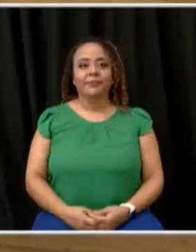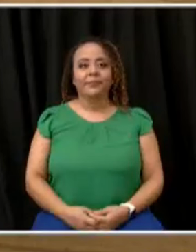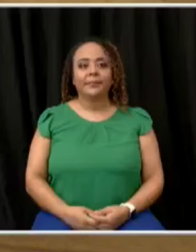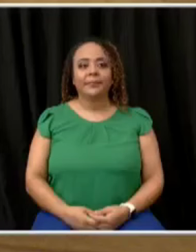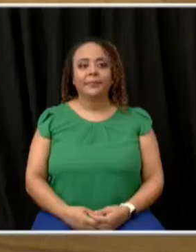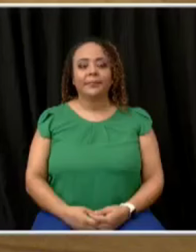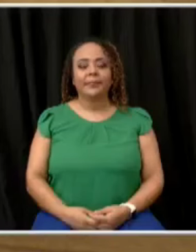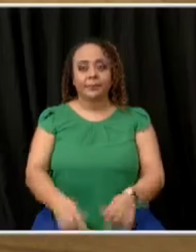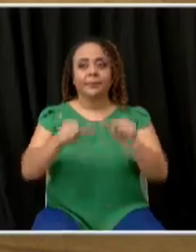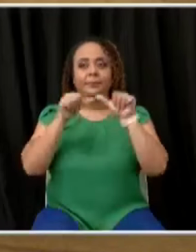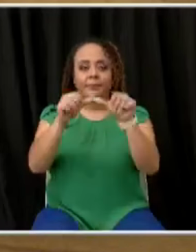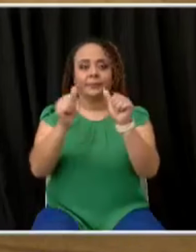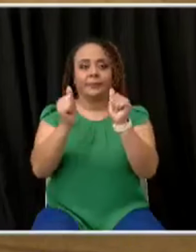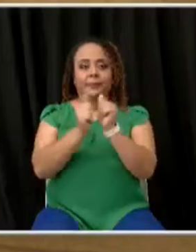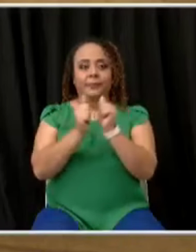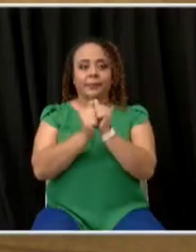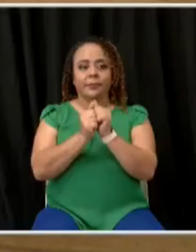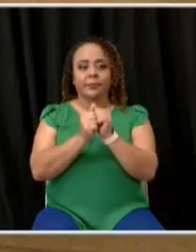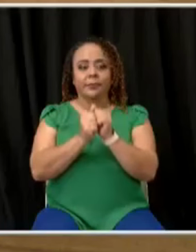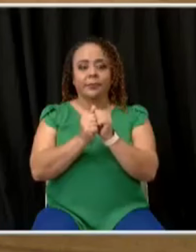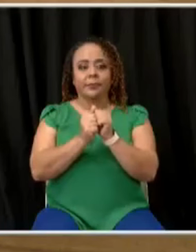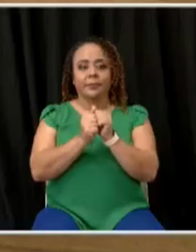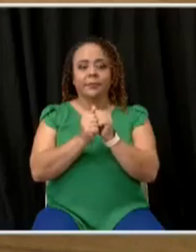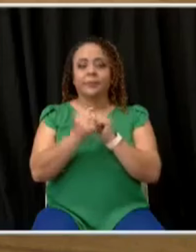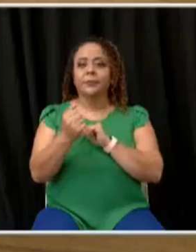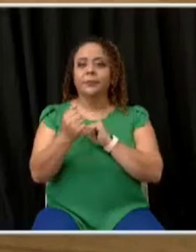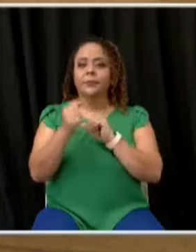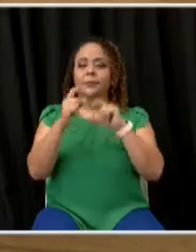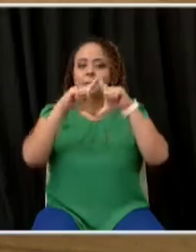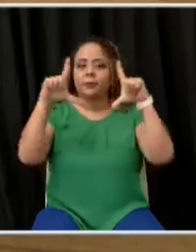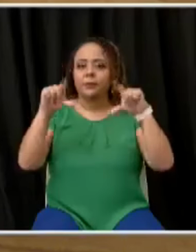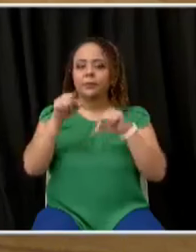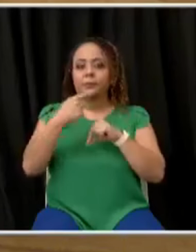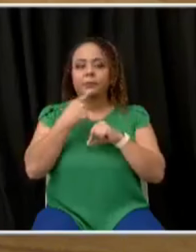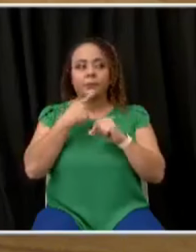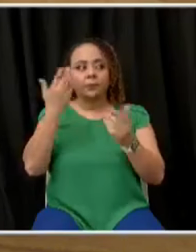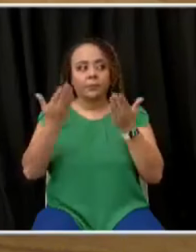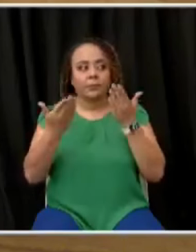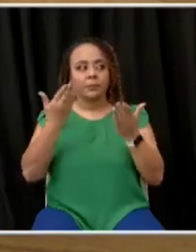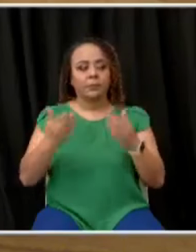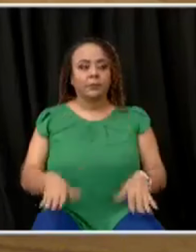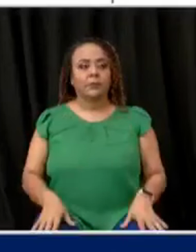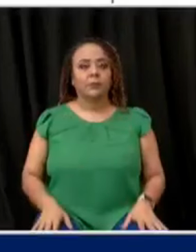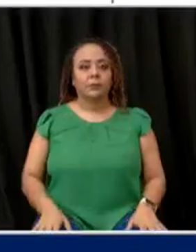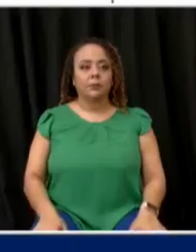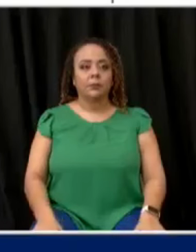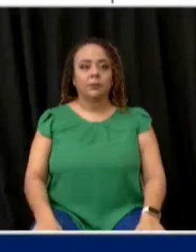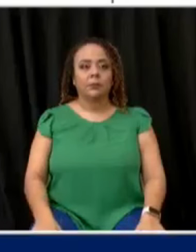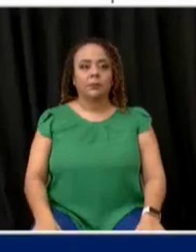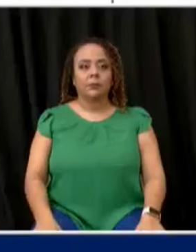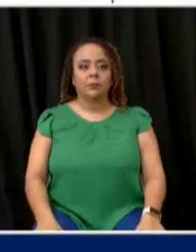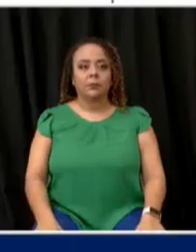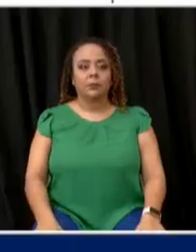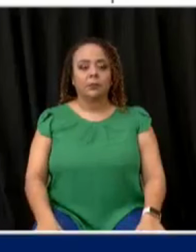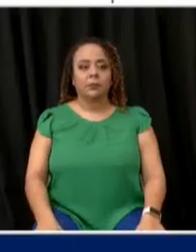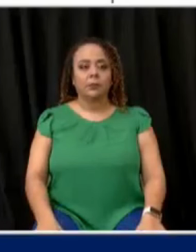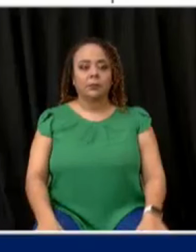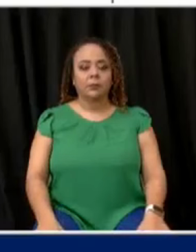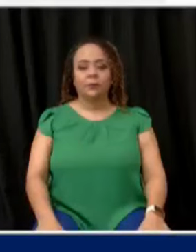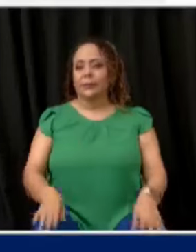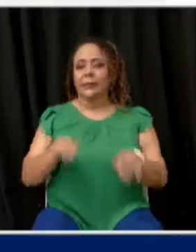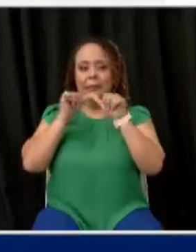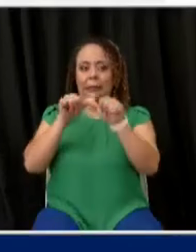Continuamos, doctor, con el cuadrito que nos hablaba ahí sobre esta comparación. Los compañeros nos no, el siguiente, por